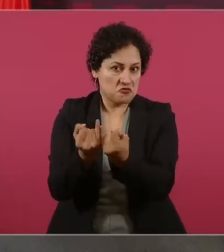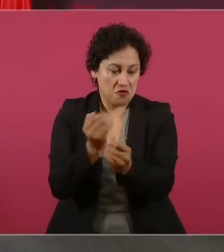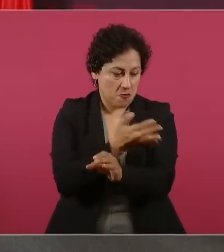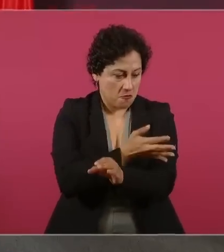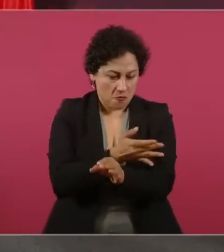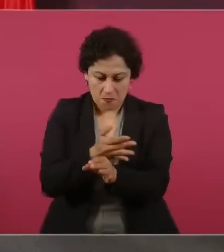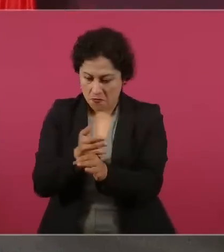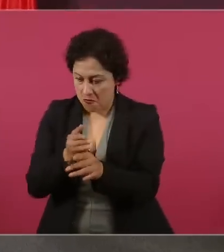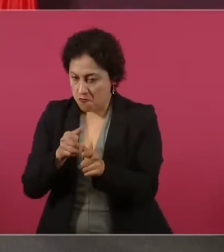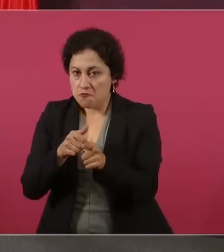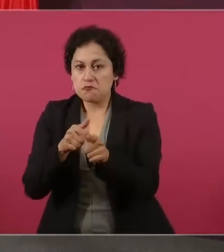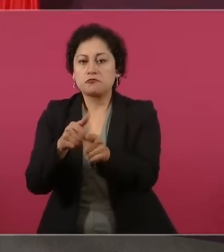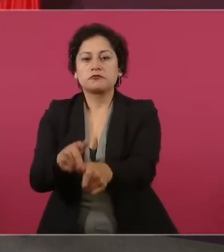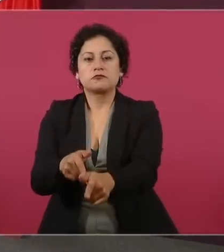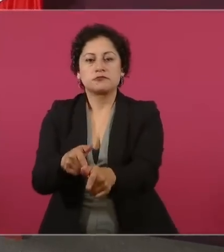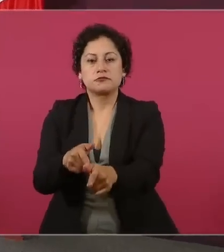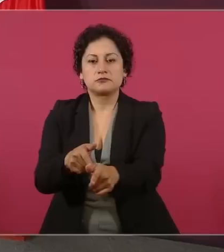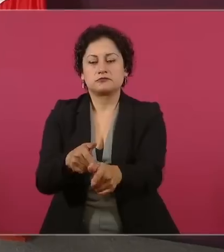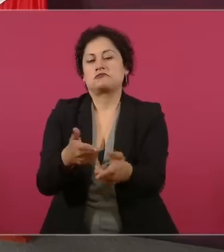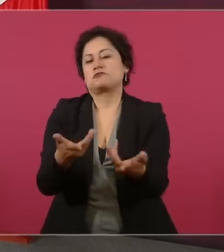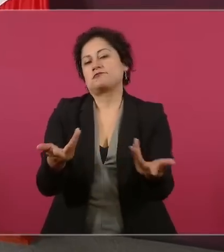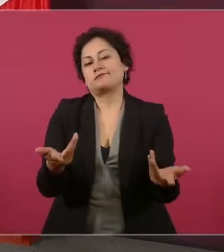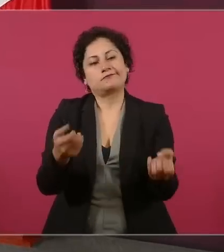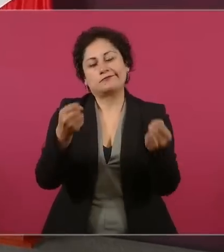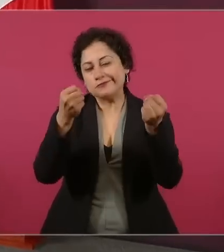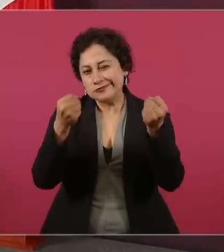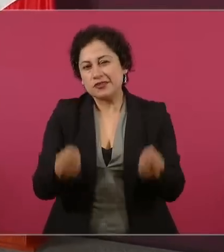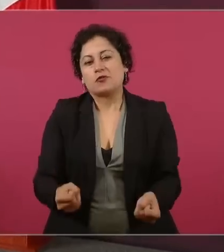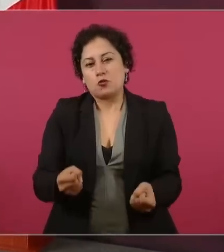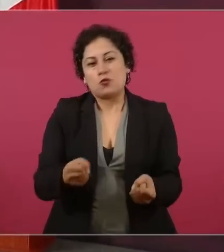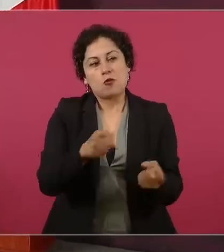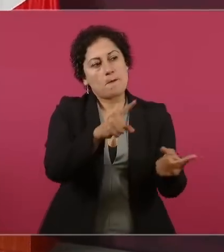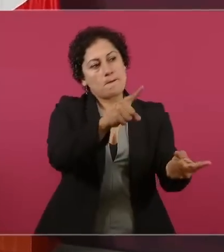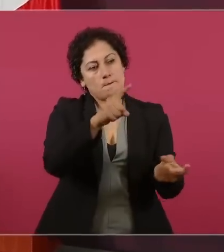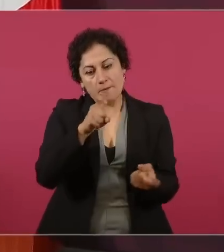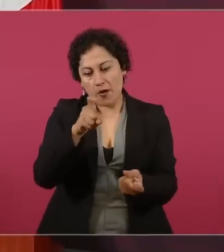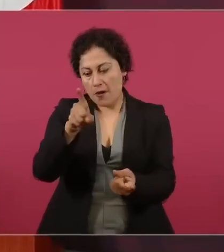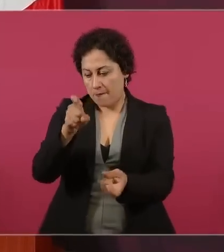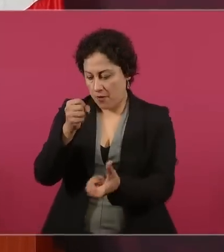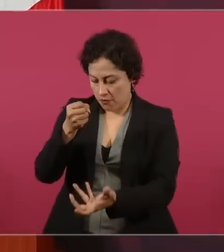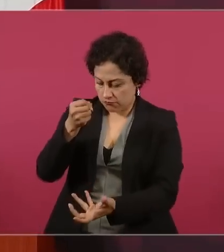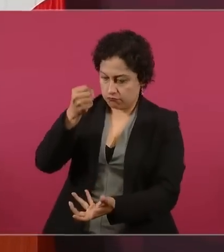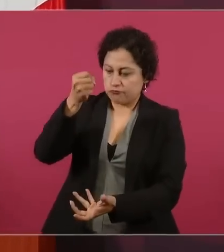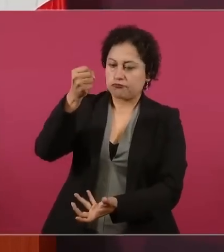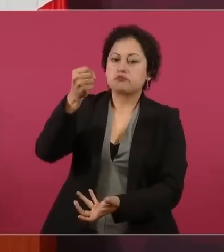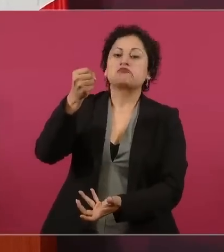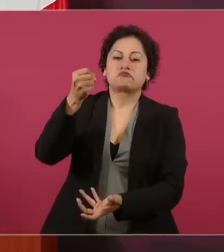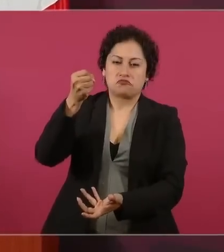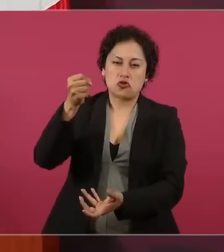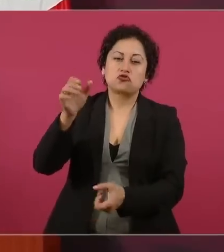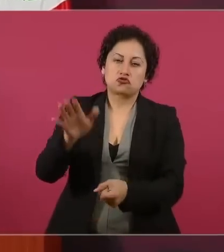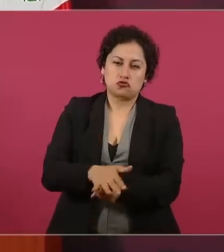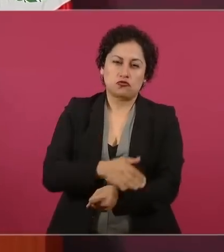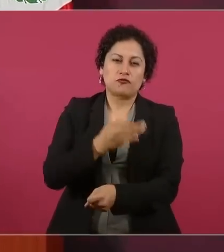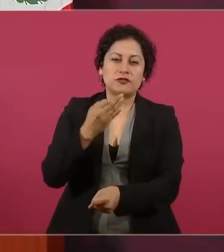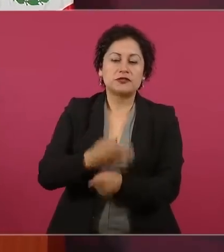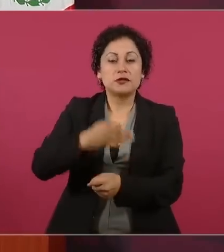vamos a poder tener recursos para financiar el desarrollo